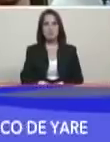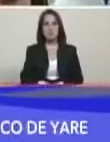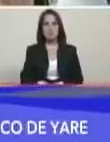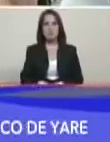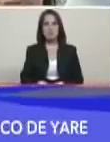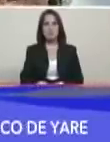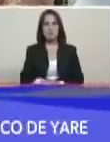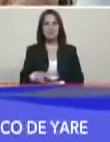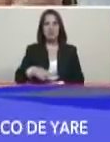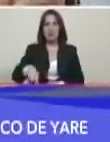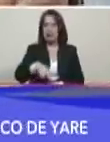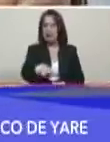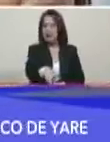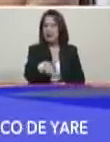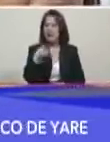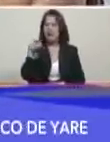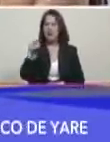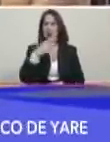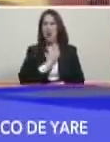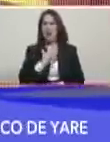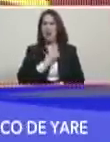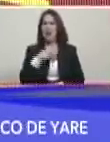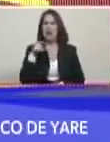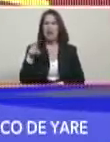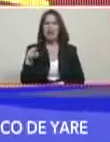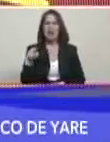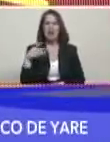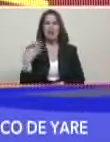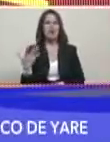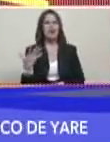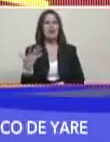¿Qué río queda por aquí, alcalde?